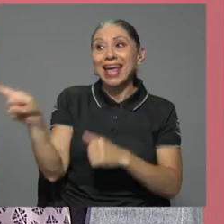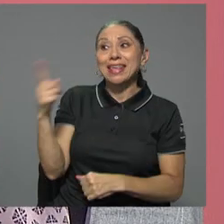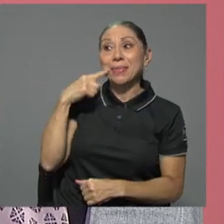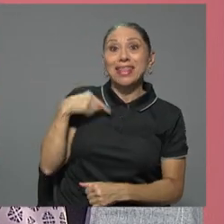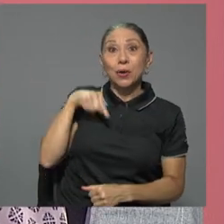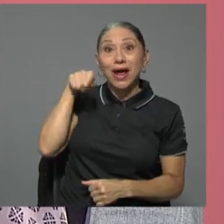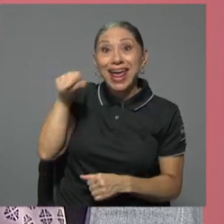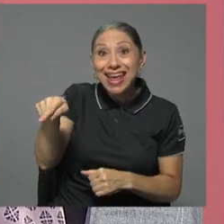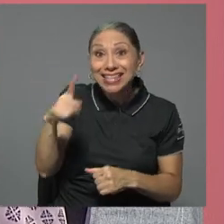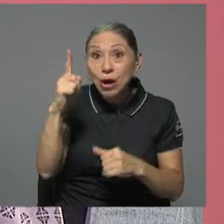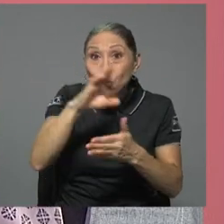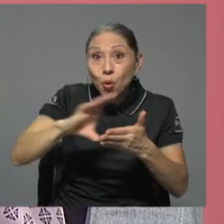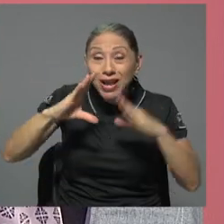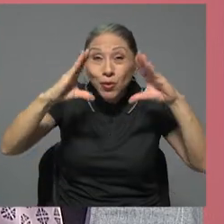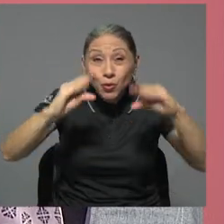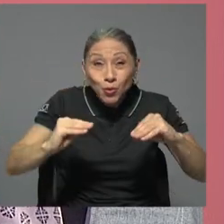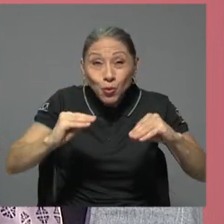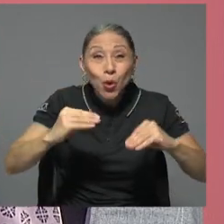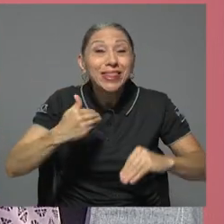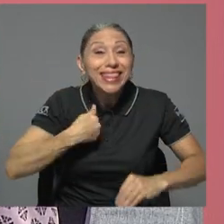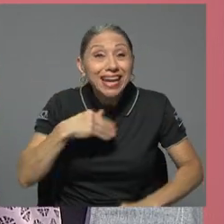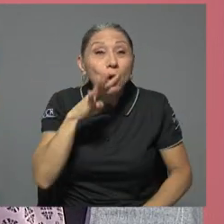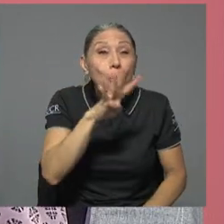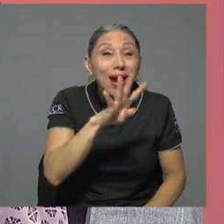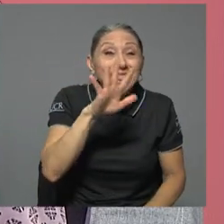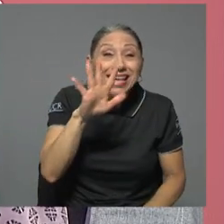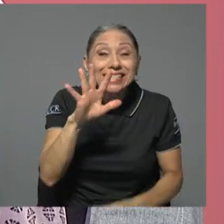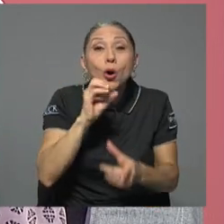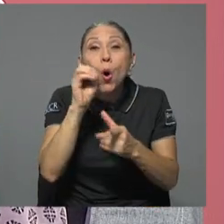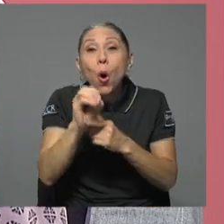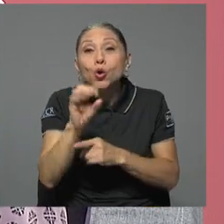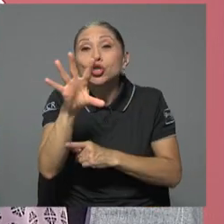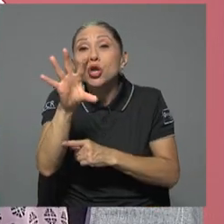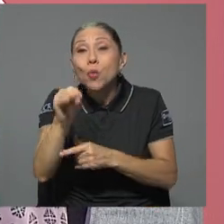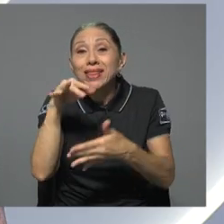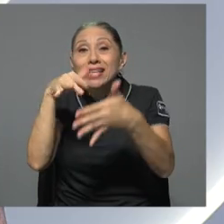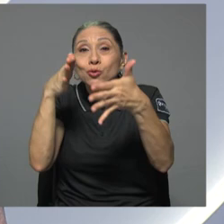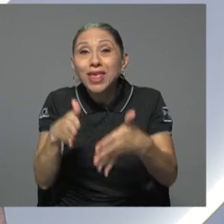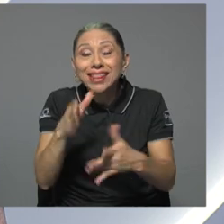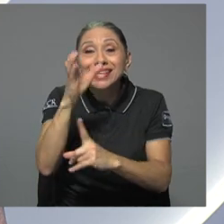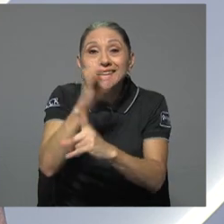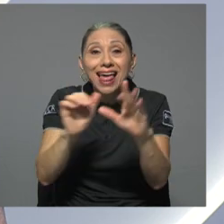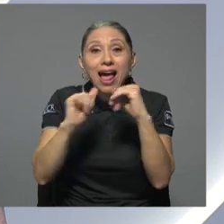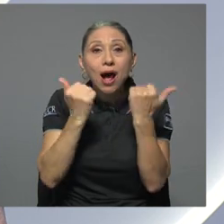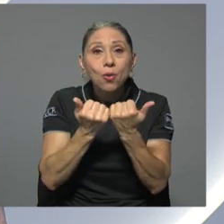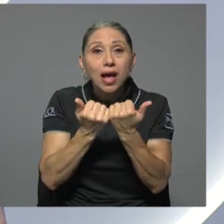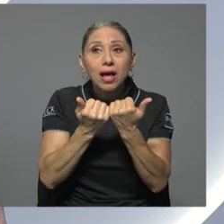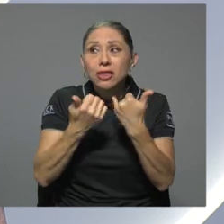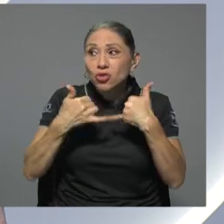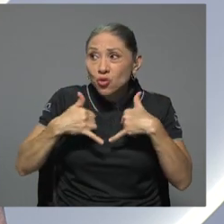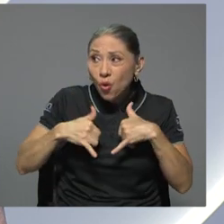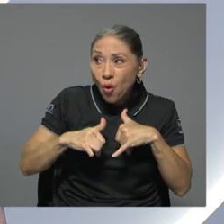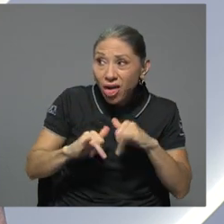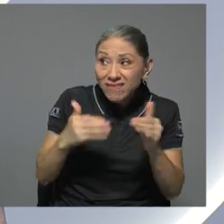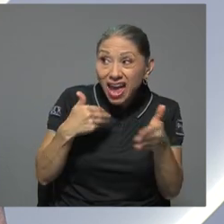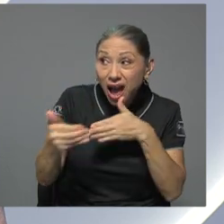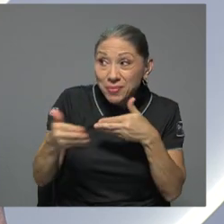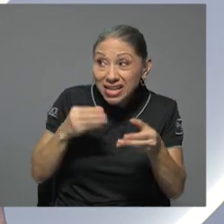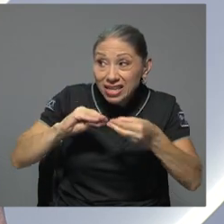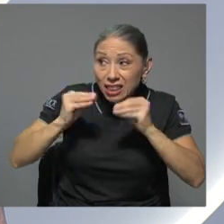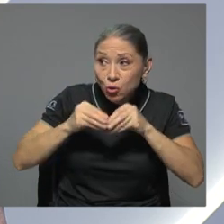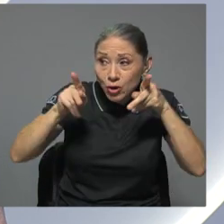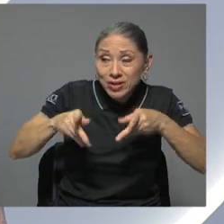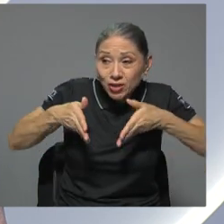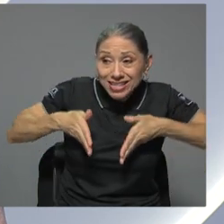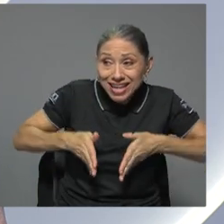45 y 50 estudiantes pero todavía todavía está una disminución de la natalidad es que lo que está impactando